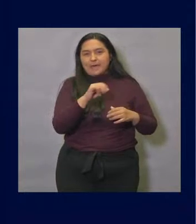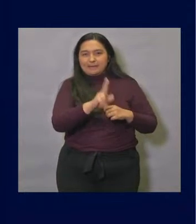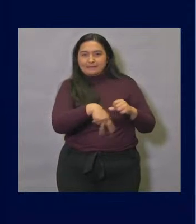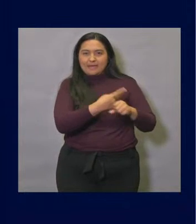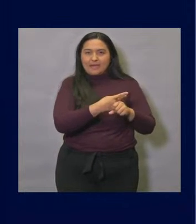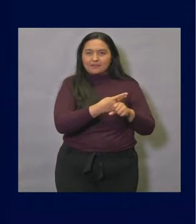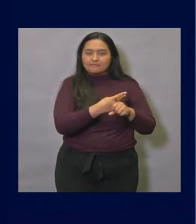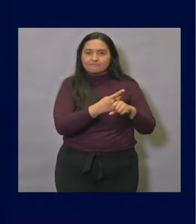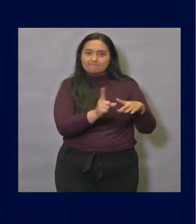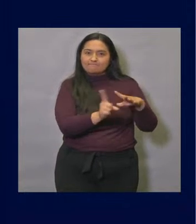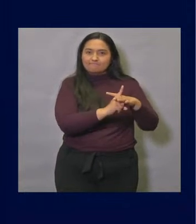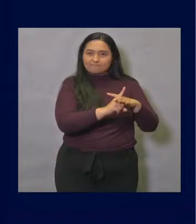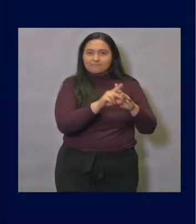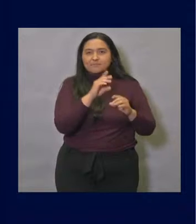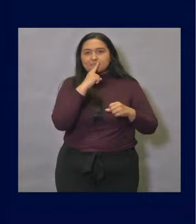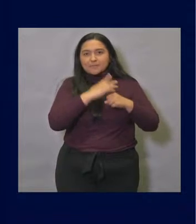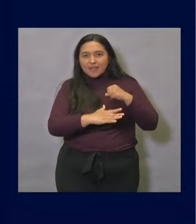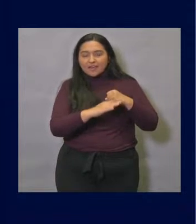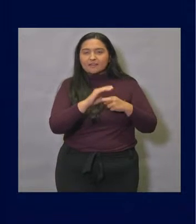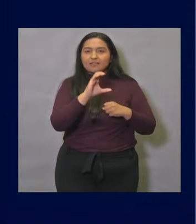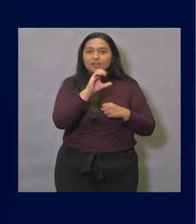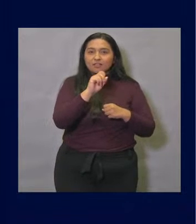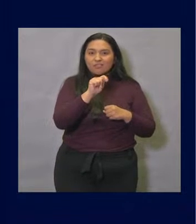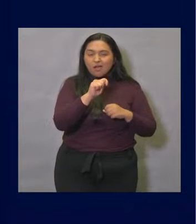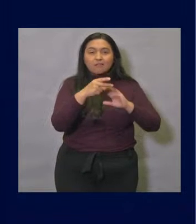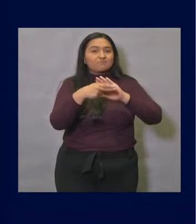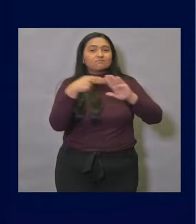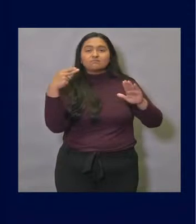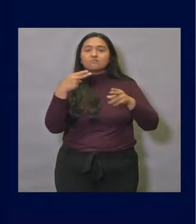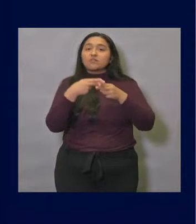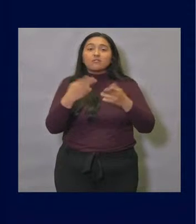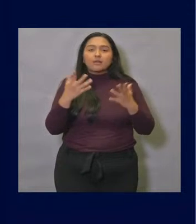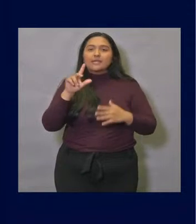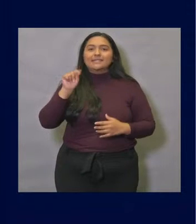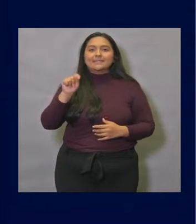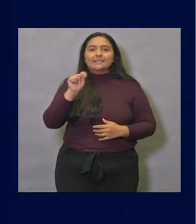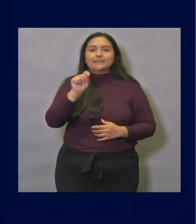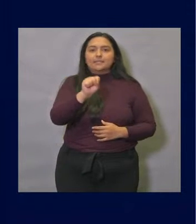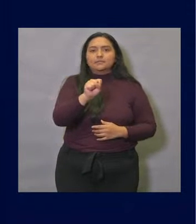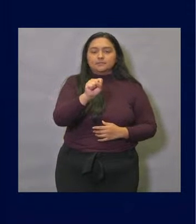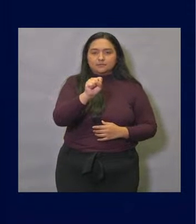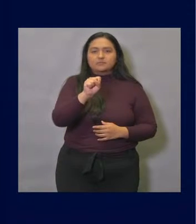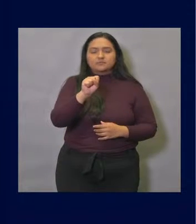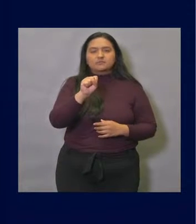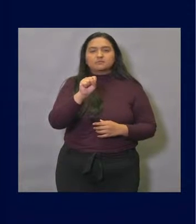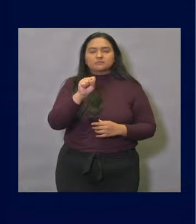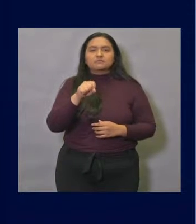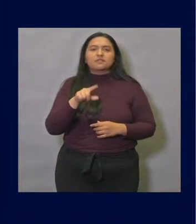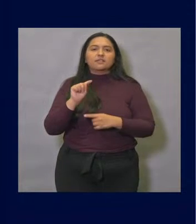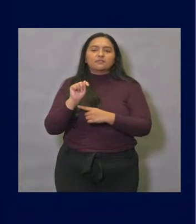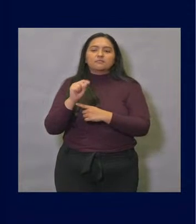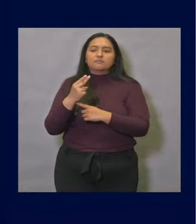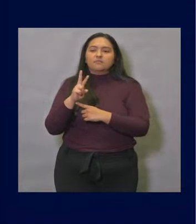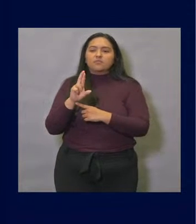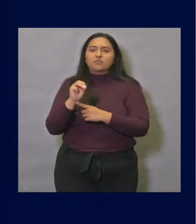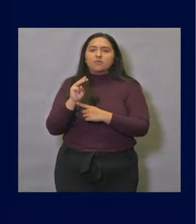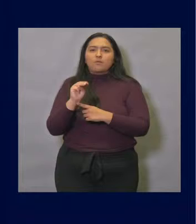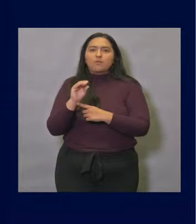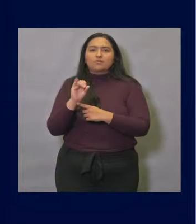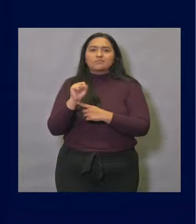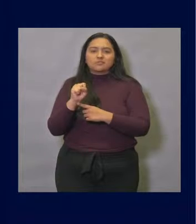problema particular de coagulación es TTS, que significa trombosis con síndrome